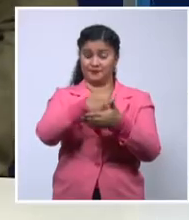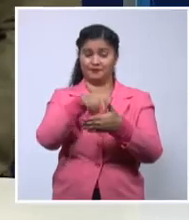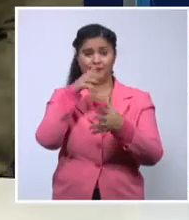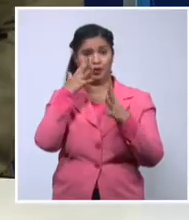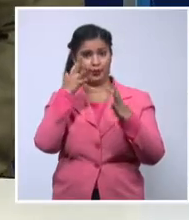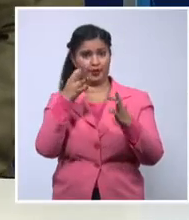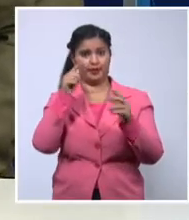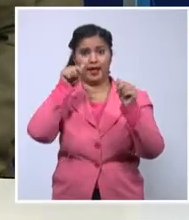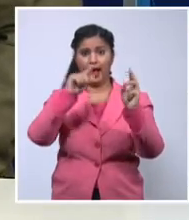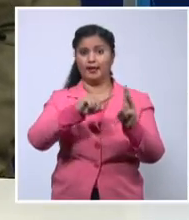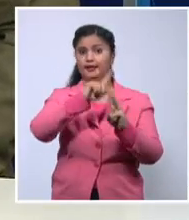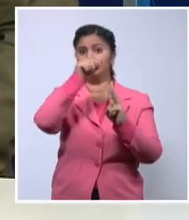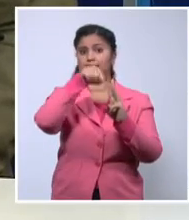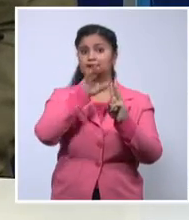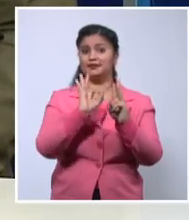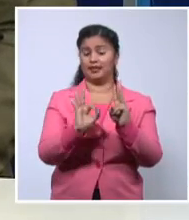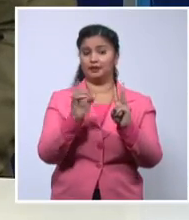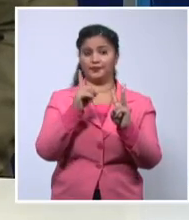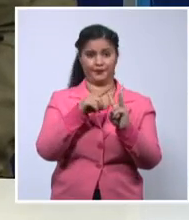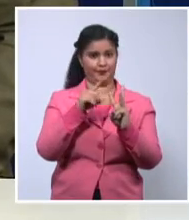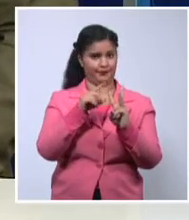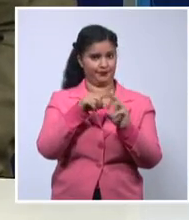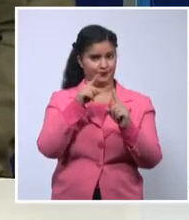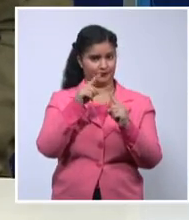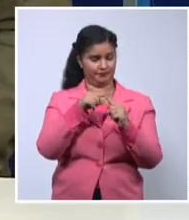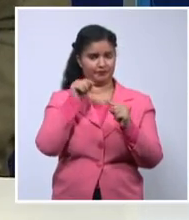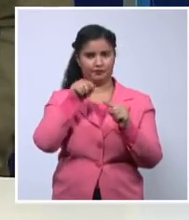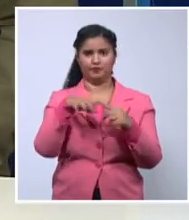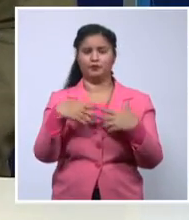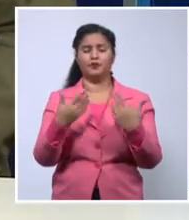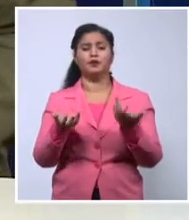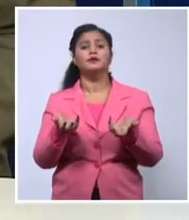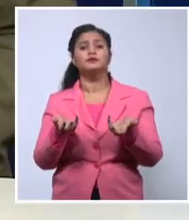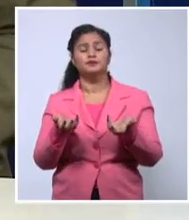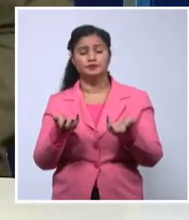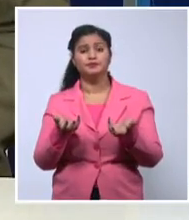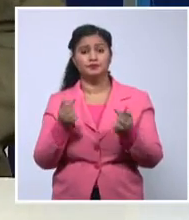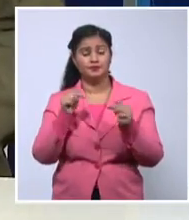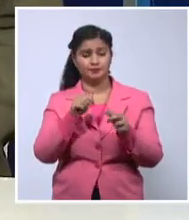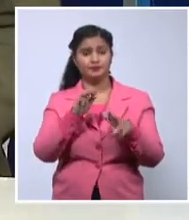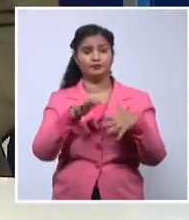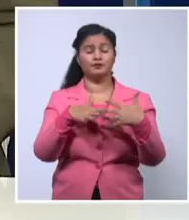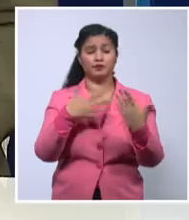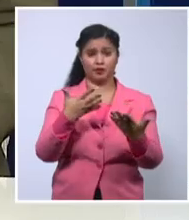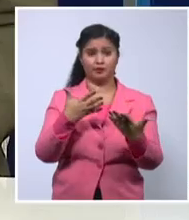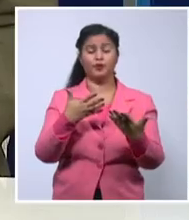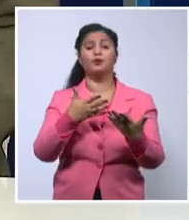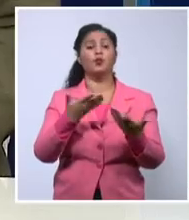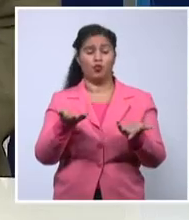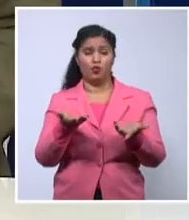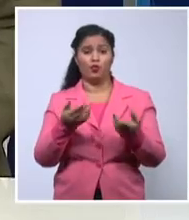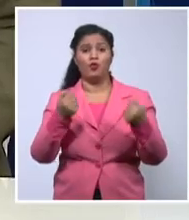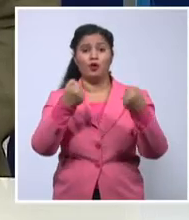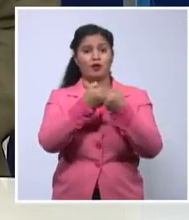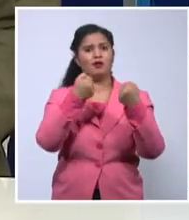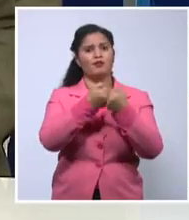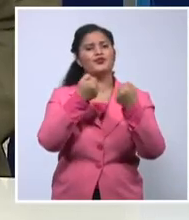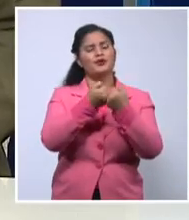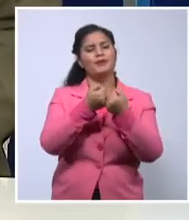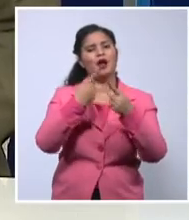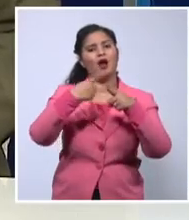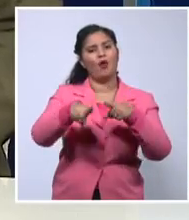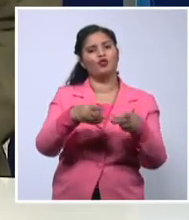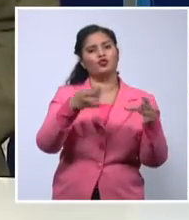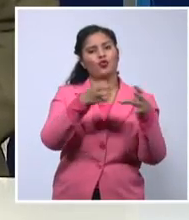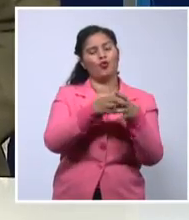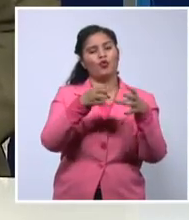opinión. En primer lugar, sella una derrota para los sectores más extremistas, me refiero a ese plan implementado por la extrema